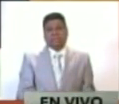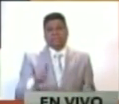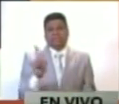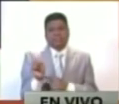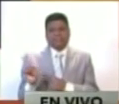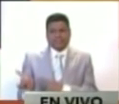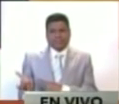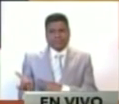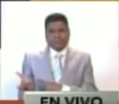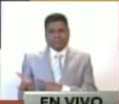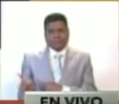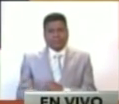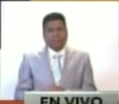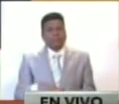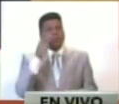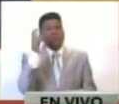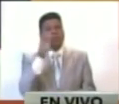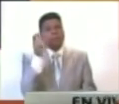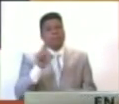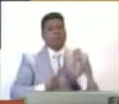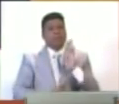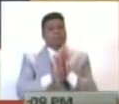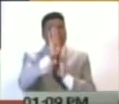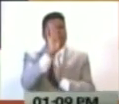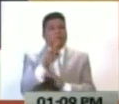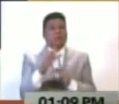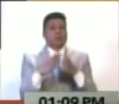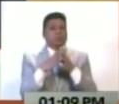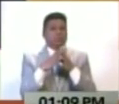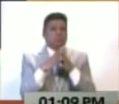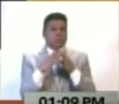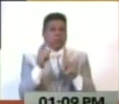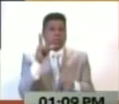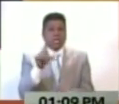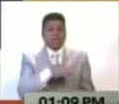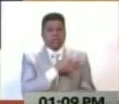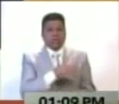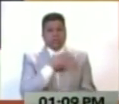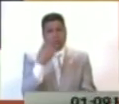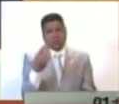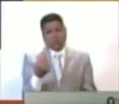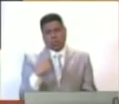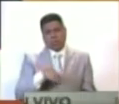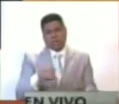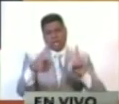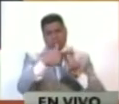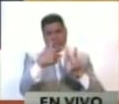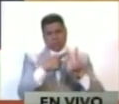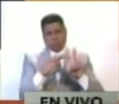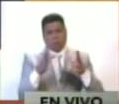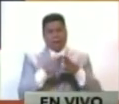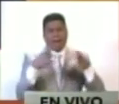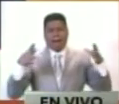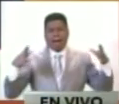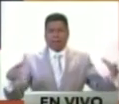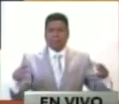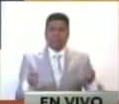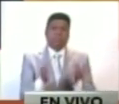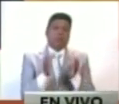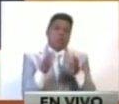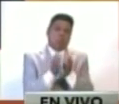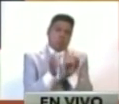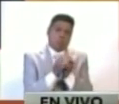también en la búsqueda del desarrollo en una dimensión socioeconómica. Dos grandes movimientos que pueden hacer